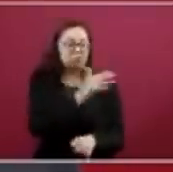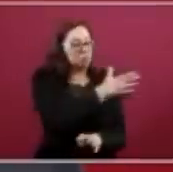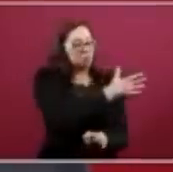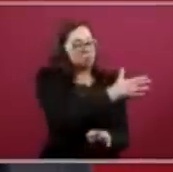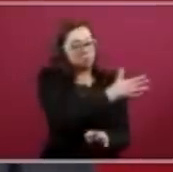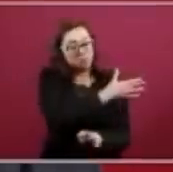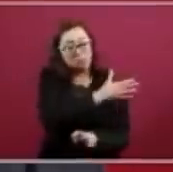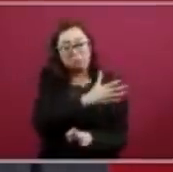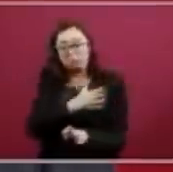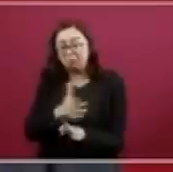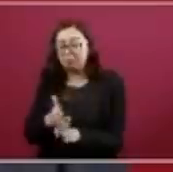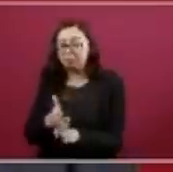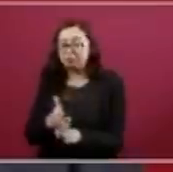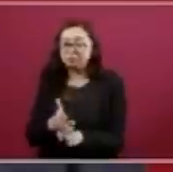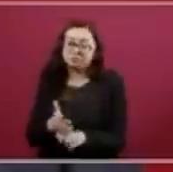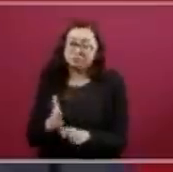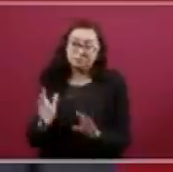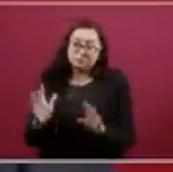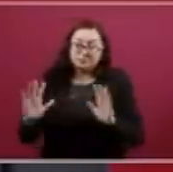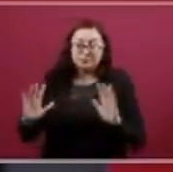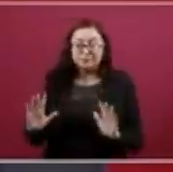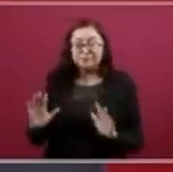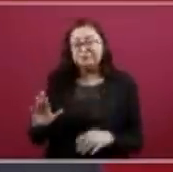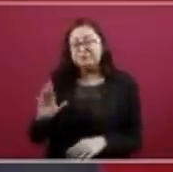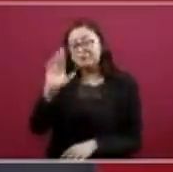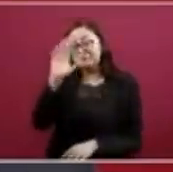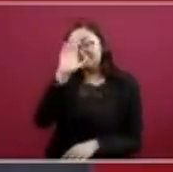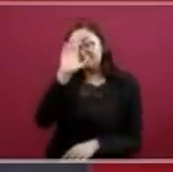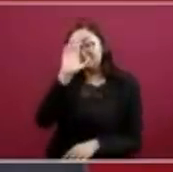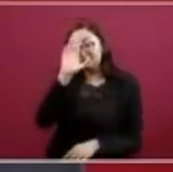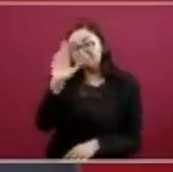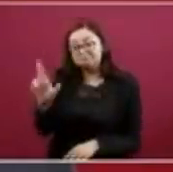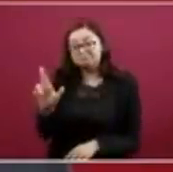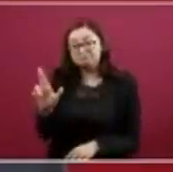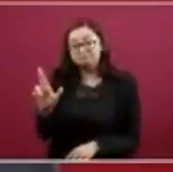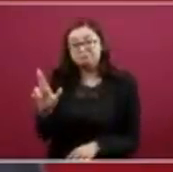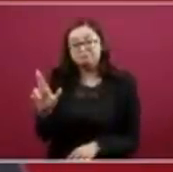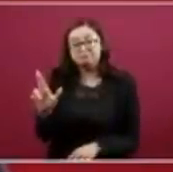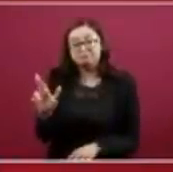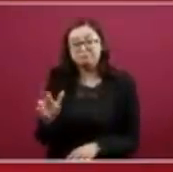Pero bueno, respetamos sus